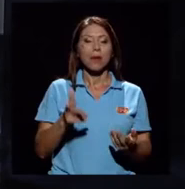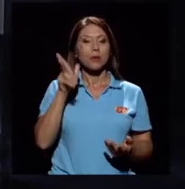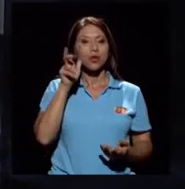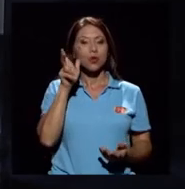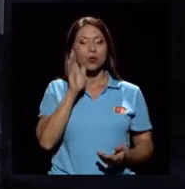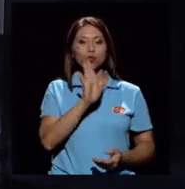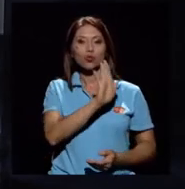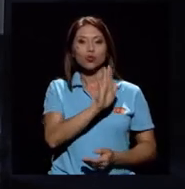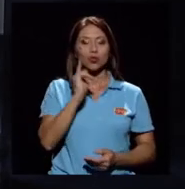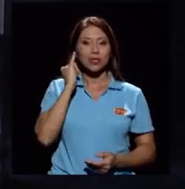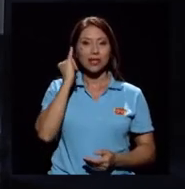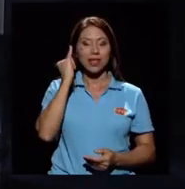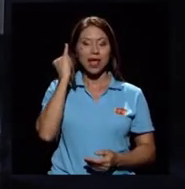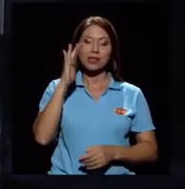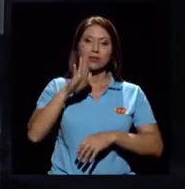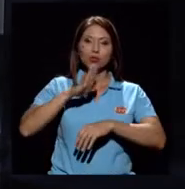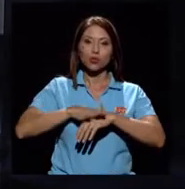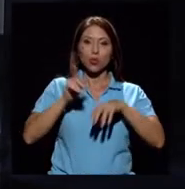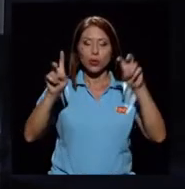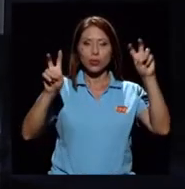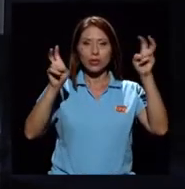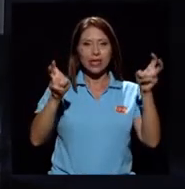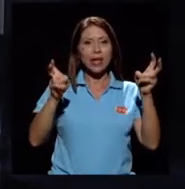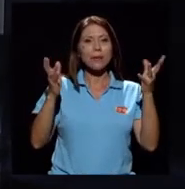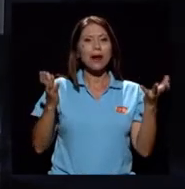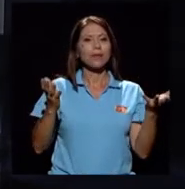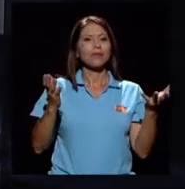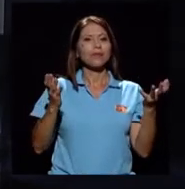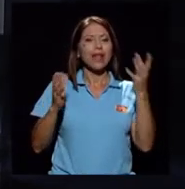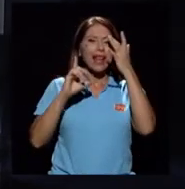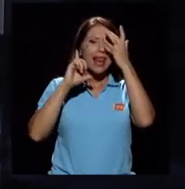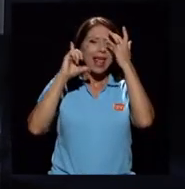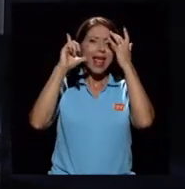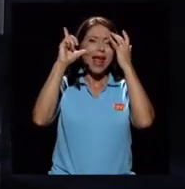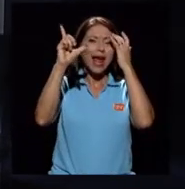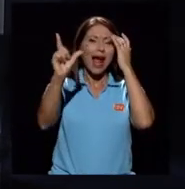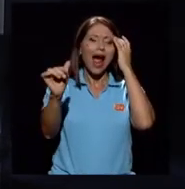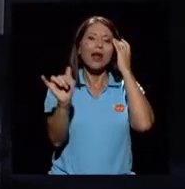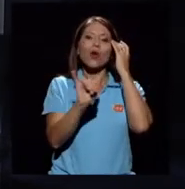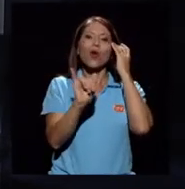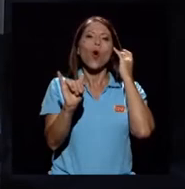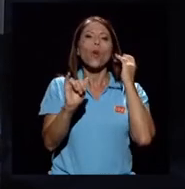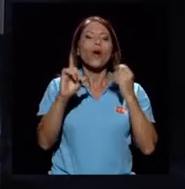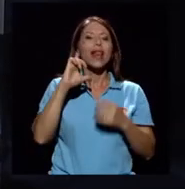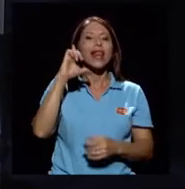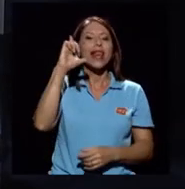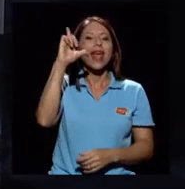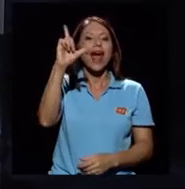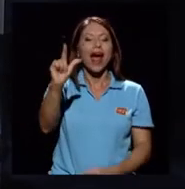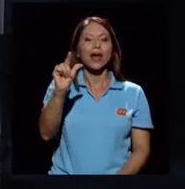ideas sobre un tema lejano como el lejano oriente pero